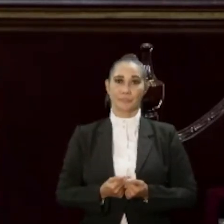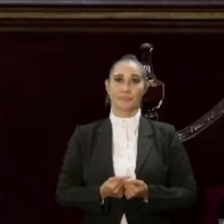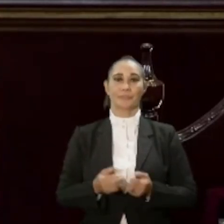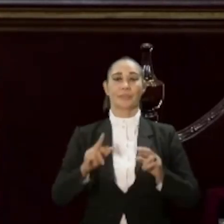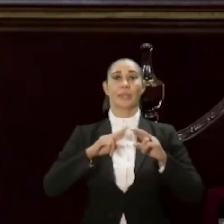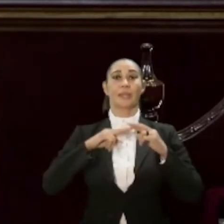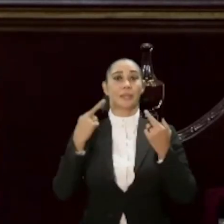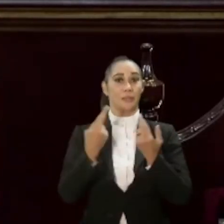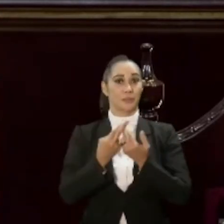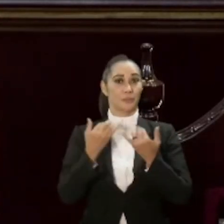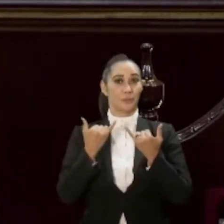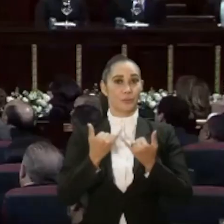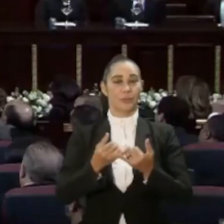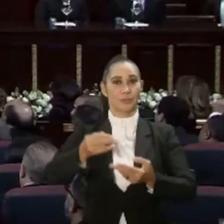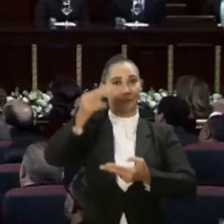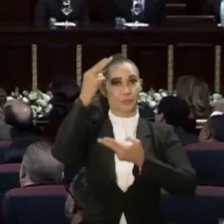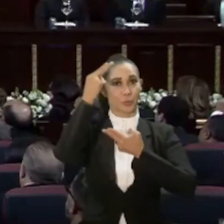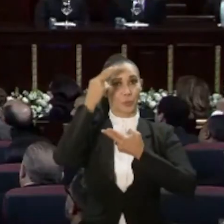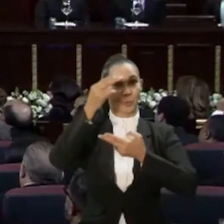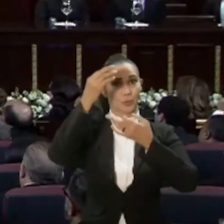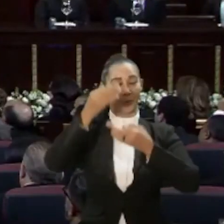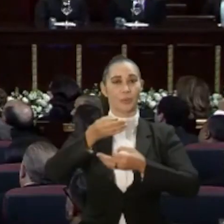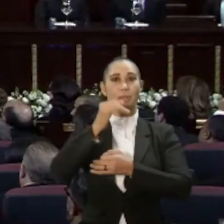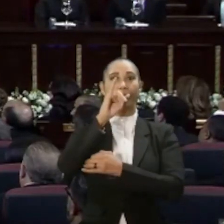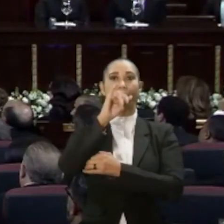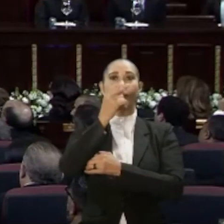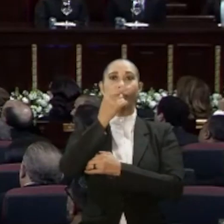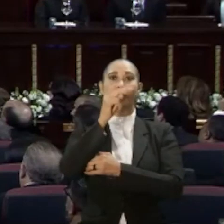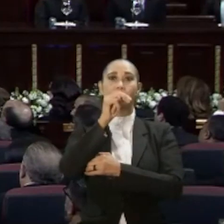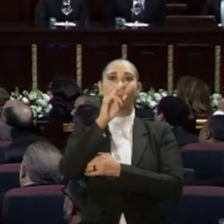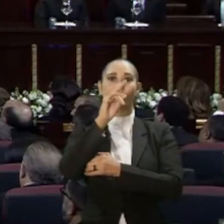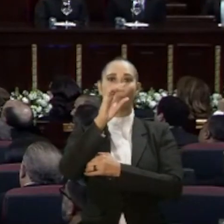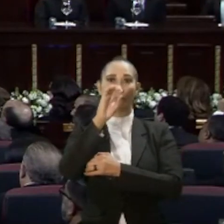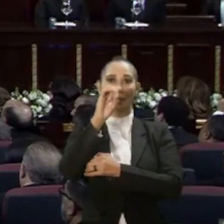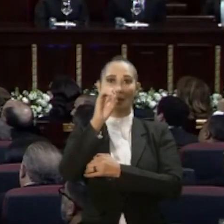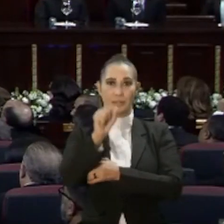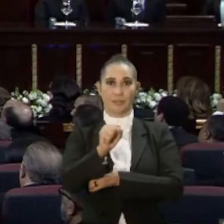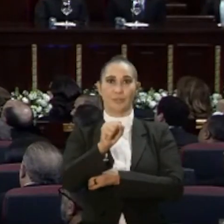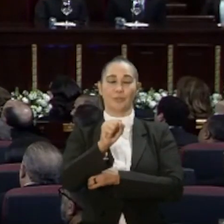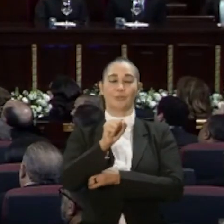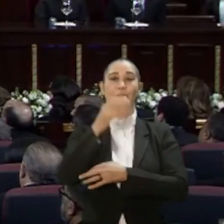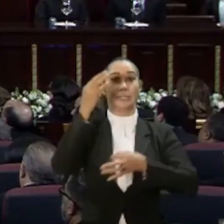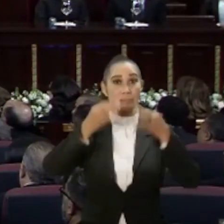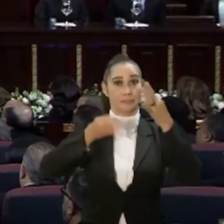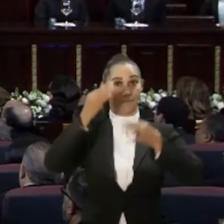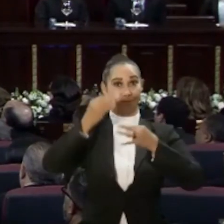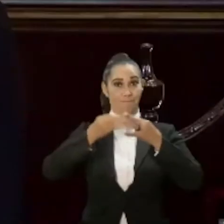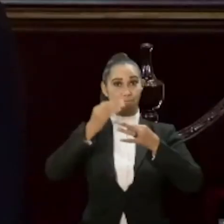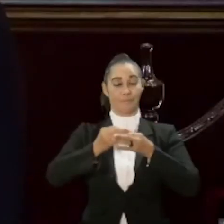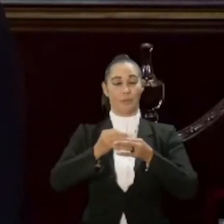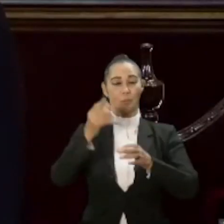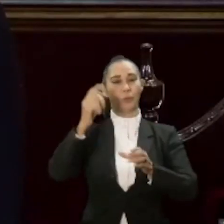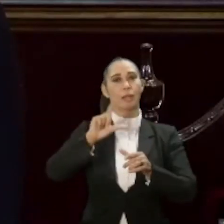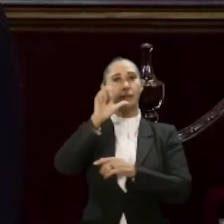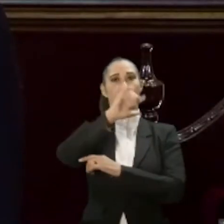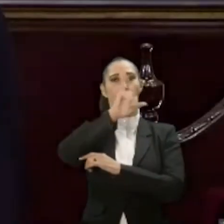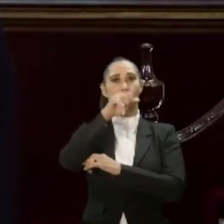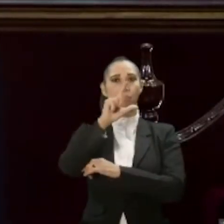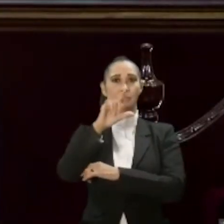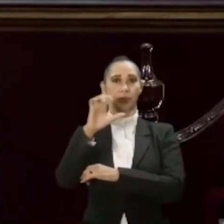de la reunión conjunta, honorable magistrado Ignacio Pascual, presidente del Tribunal Superior Electoral, honorable